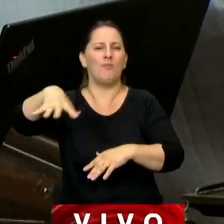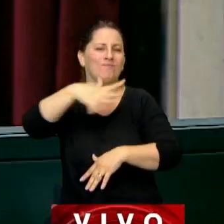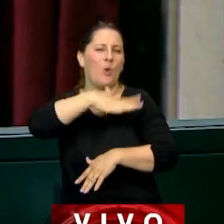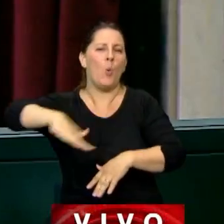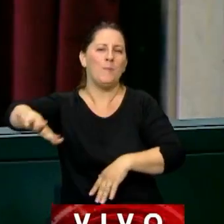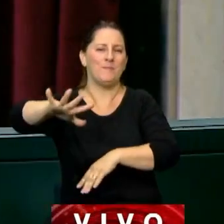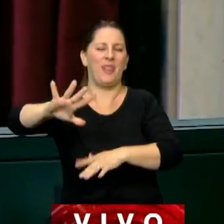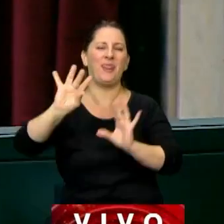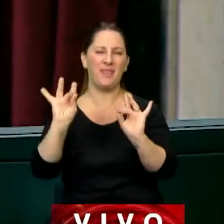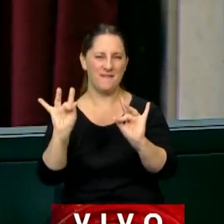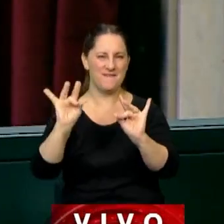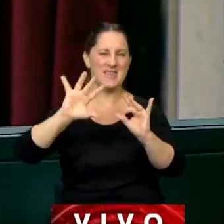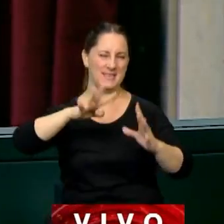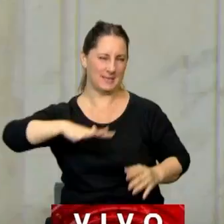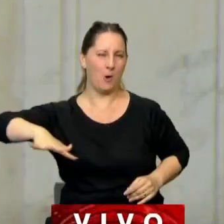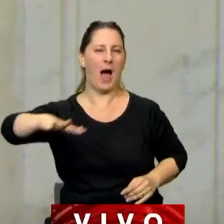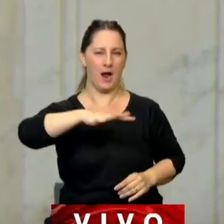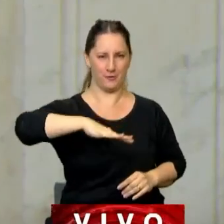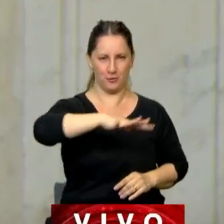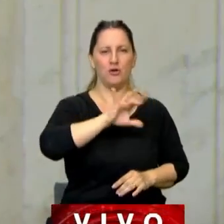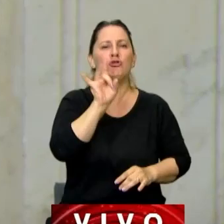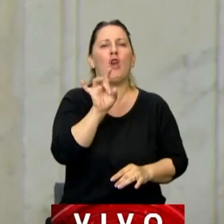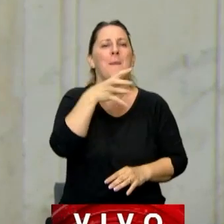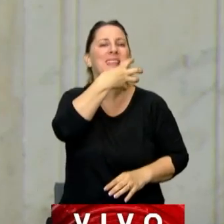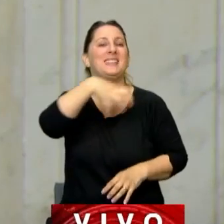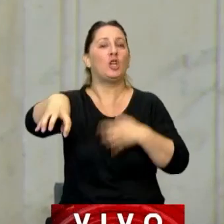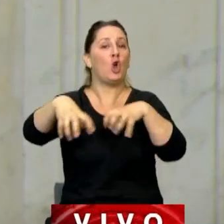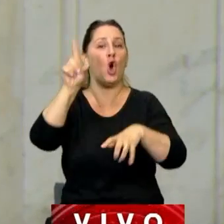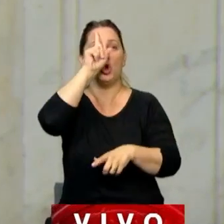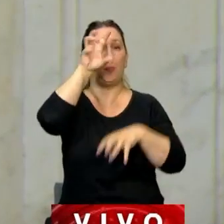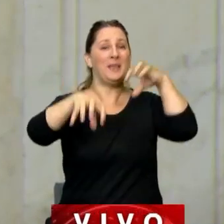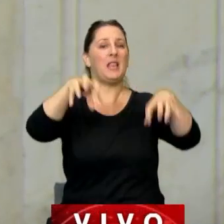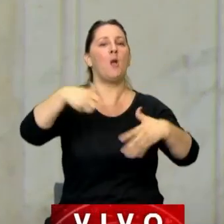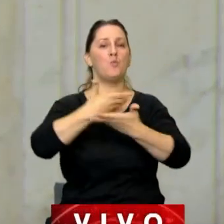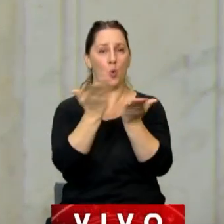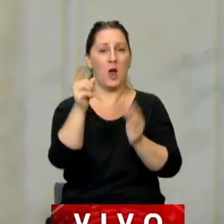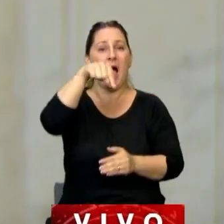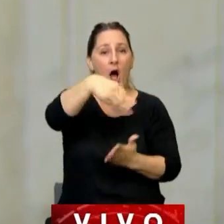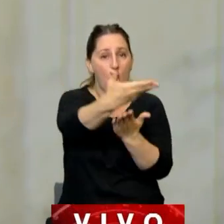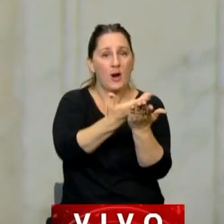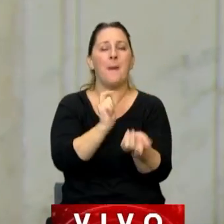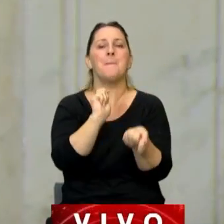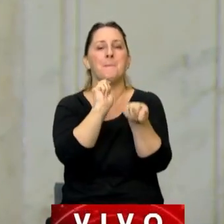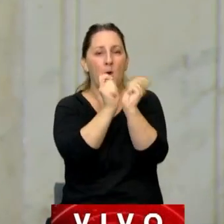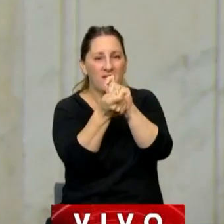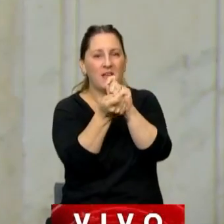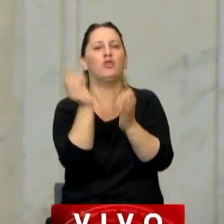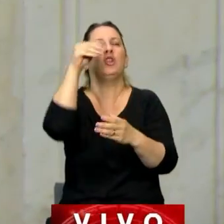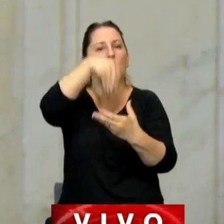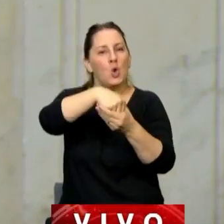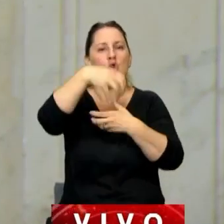y se trataba solamente de efectores públicos. Ahora la modificación incluye a los efectores